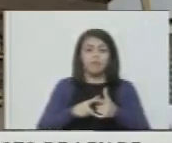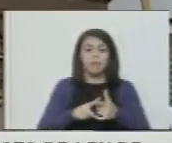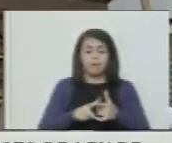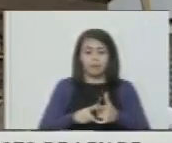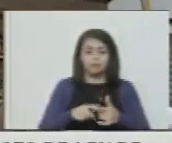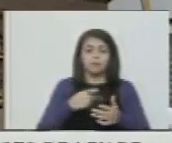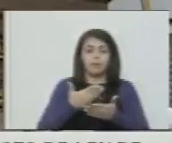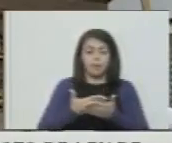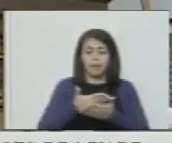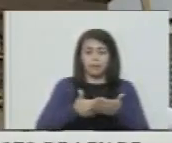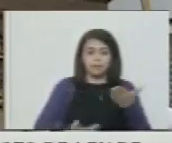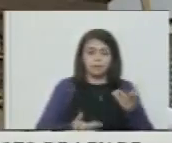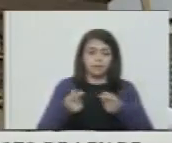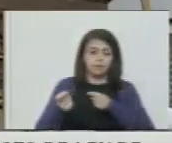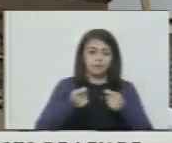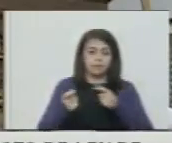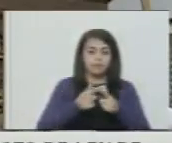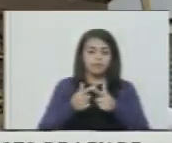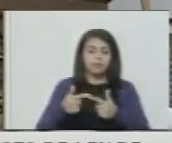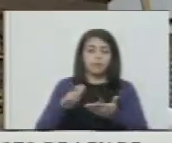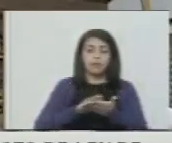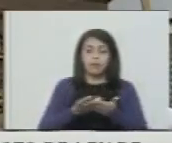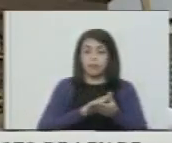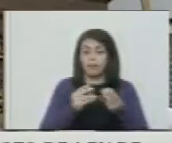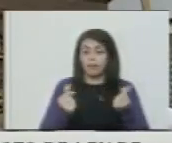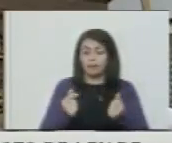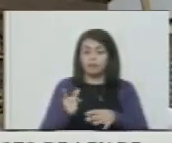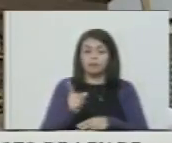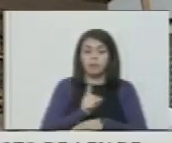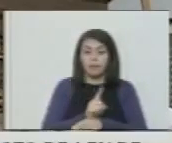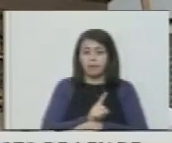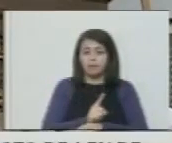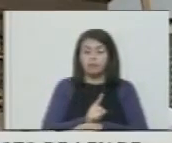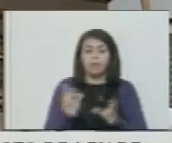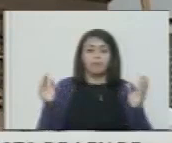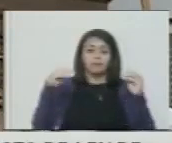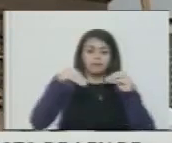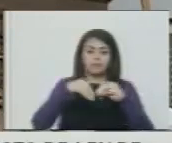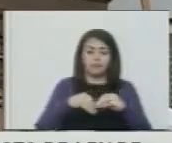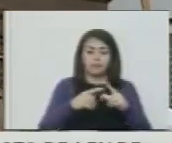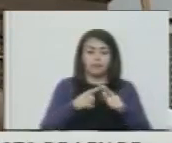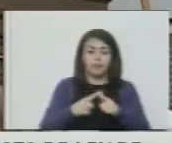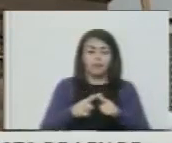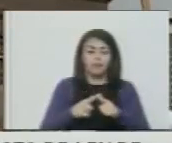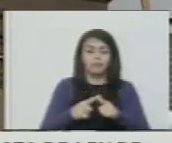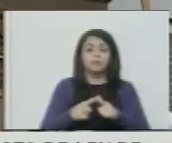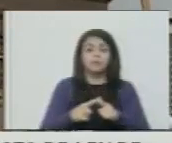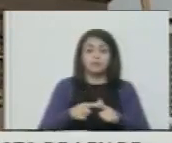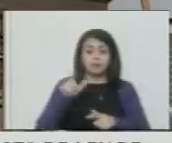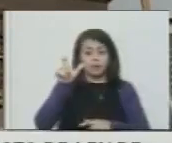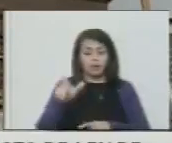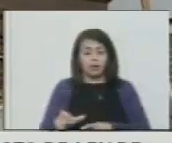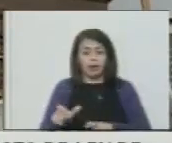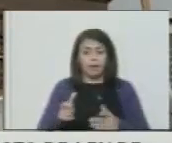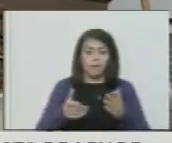interventor y liquidador de los sujetos regulados y resolver con carácter conciliador o